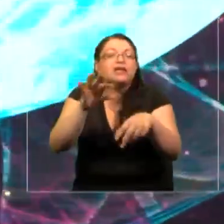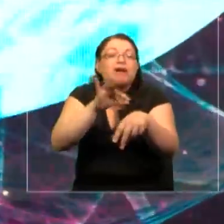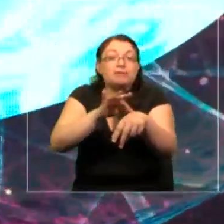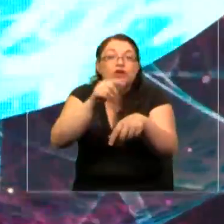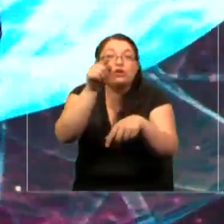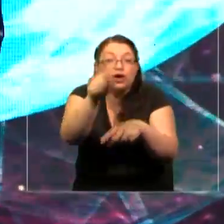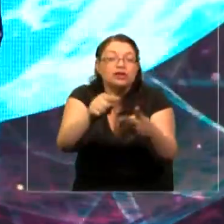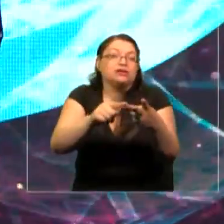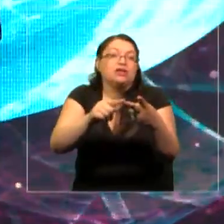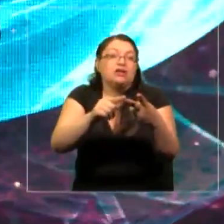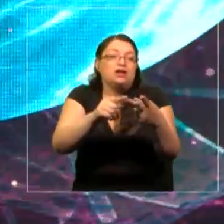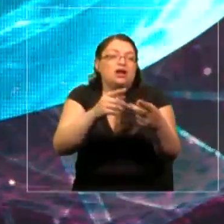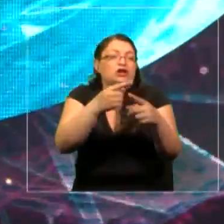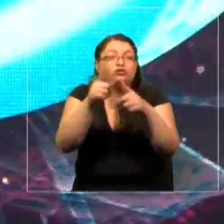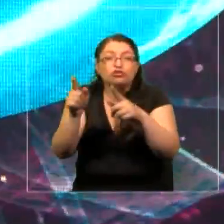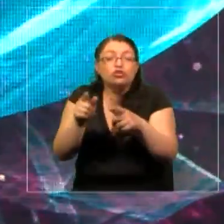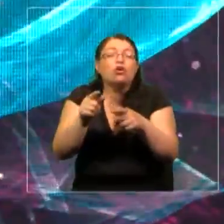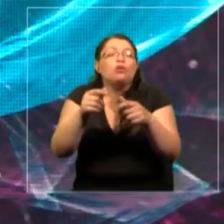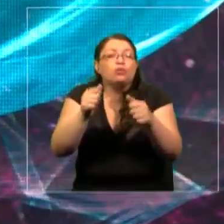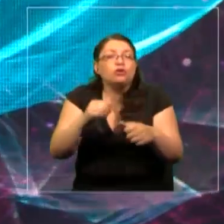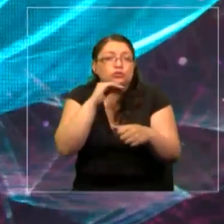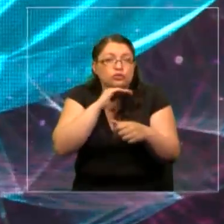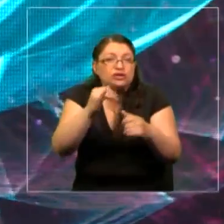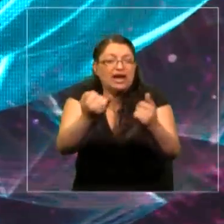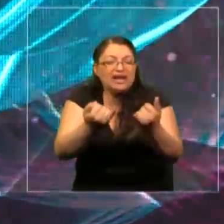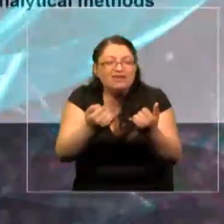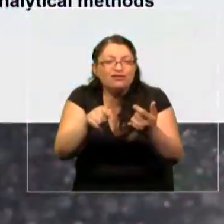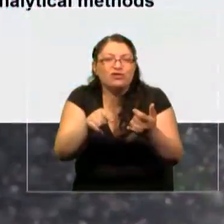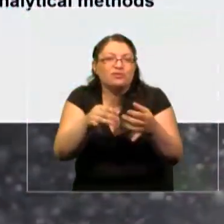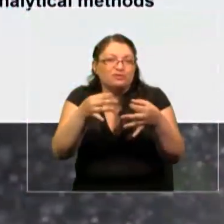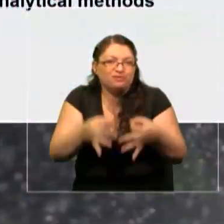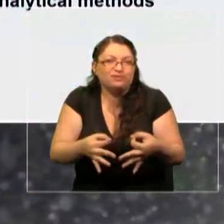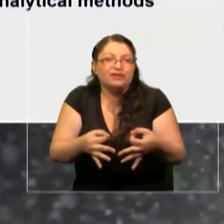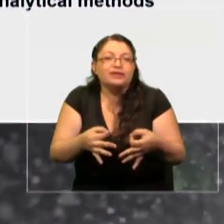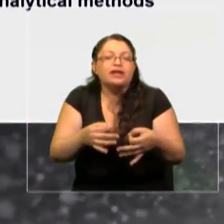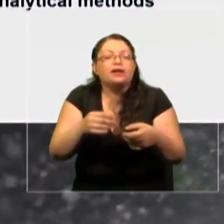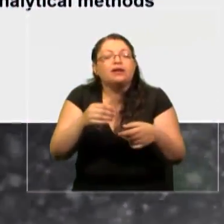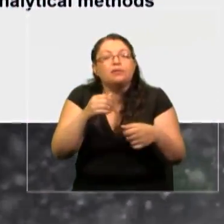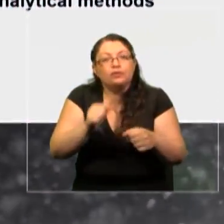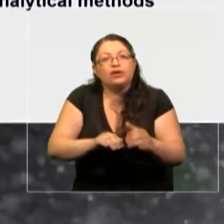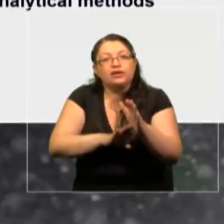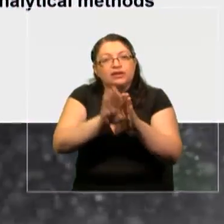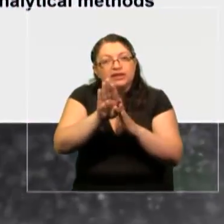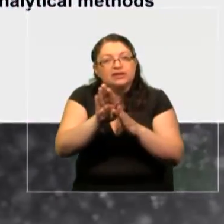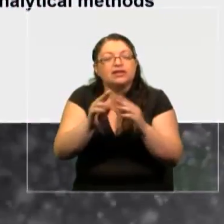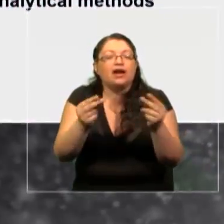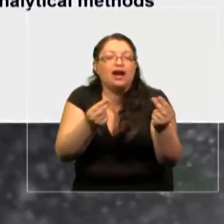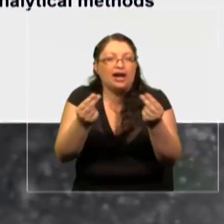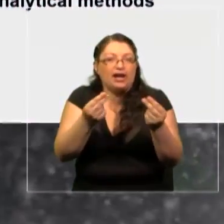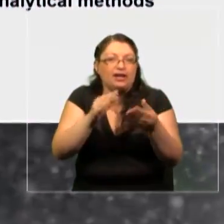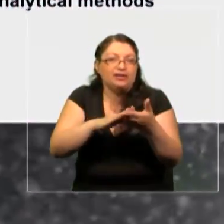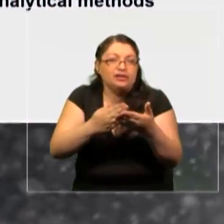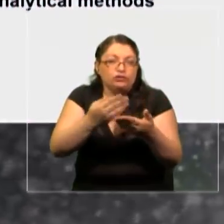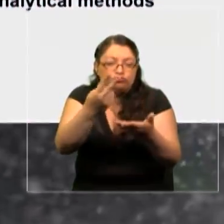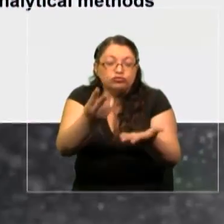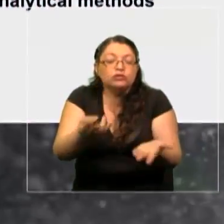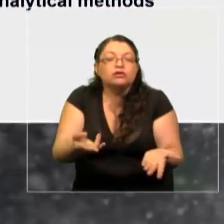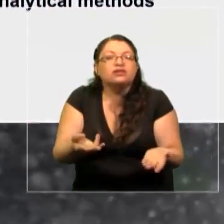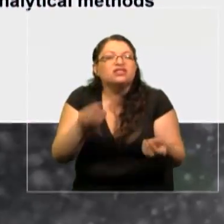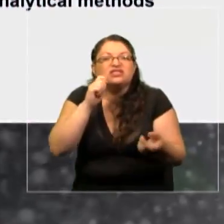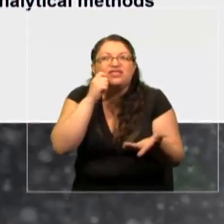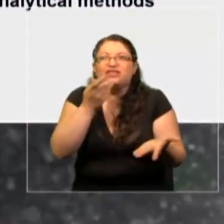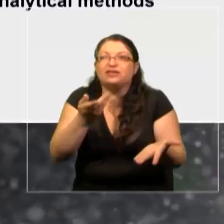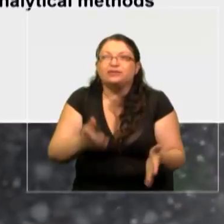todos que use los datos de manera efectiva y desarrollar la calidad de la salud. ¿Qué significa?